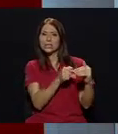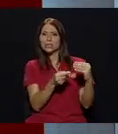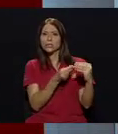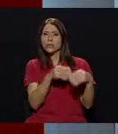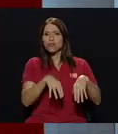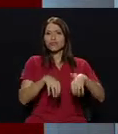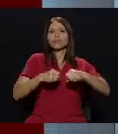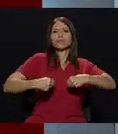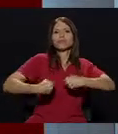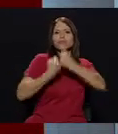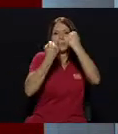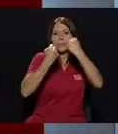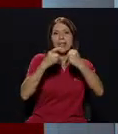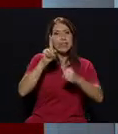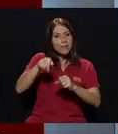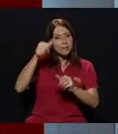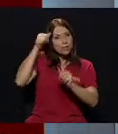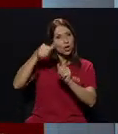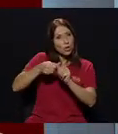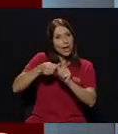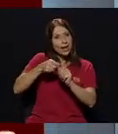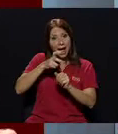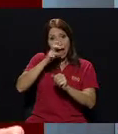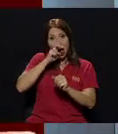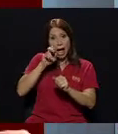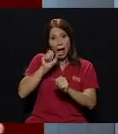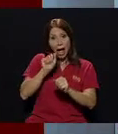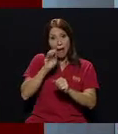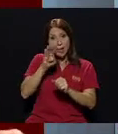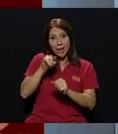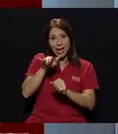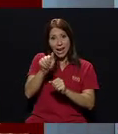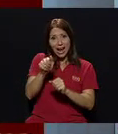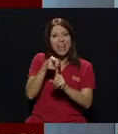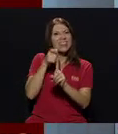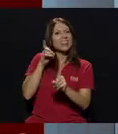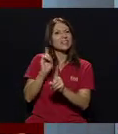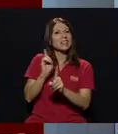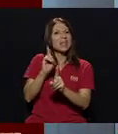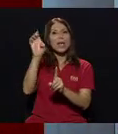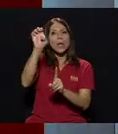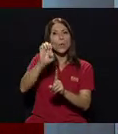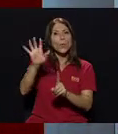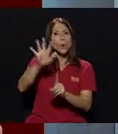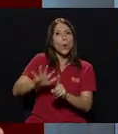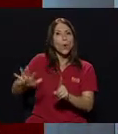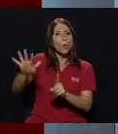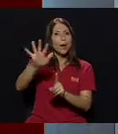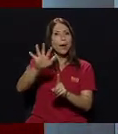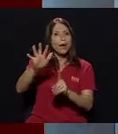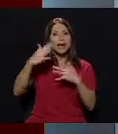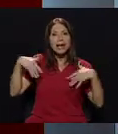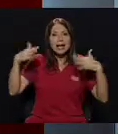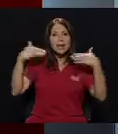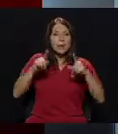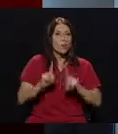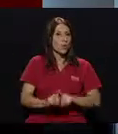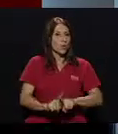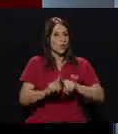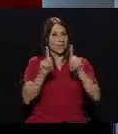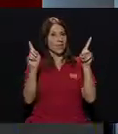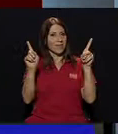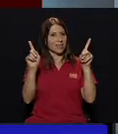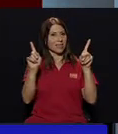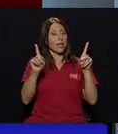que hay que recordar que la abeja viene originariamente de Europa, que es un clima muy diferente. En otras palabras, es un insecto que tiene alta